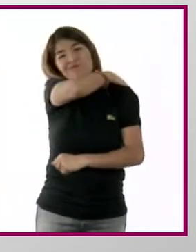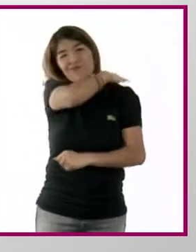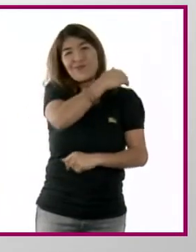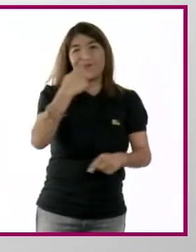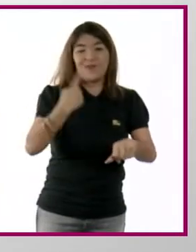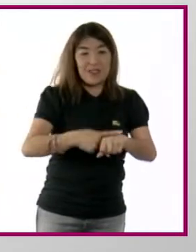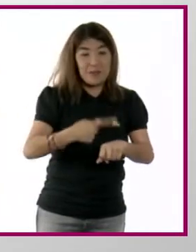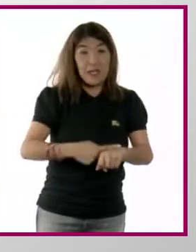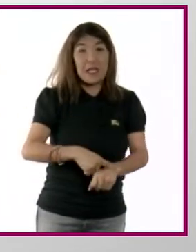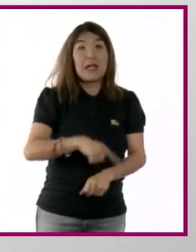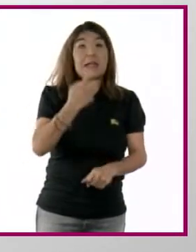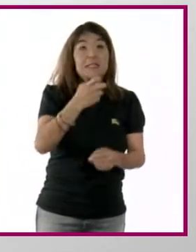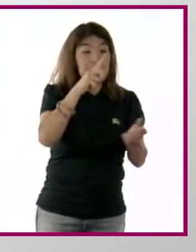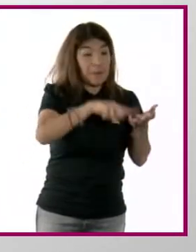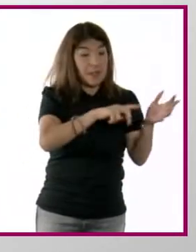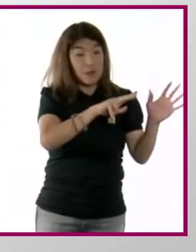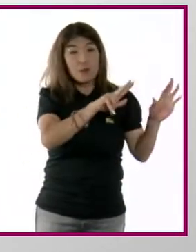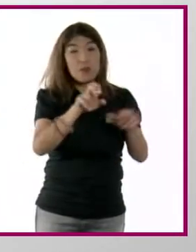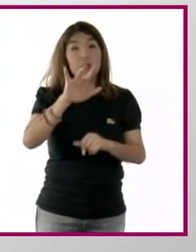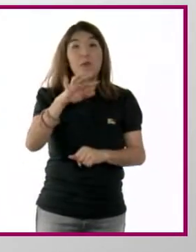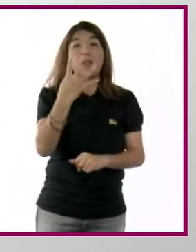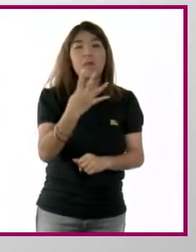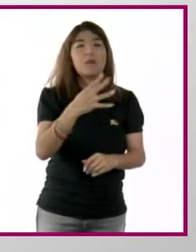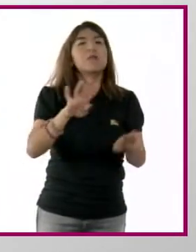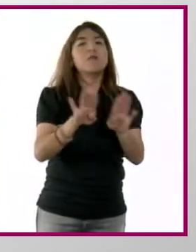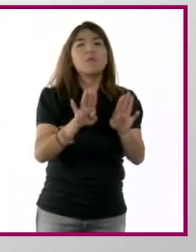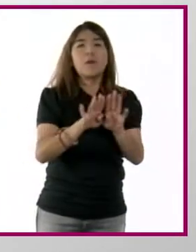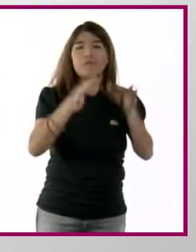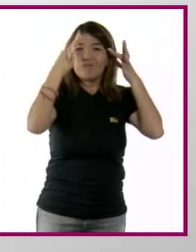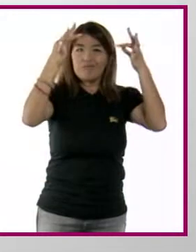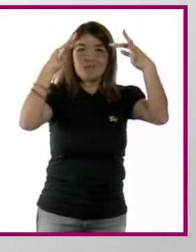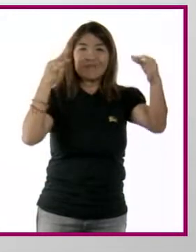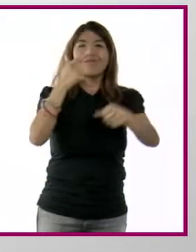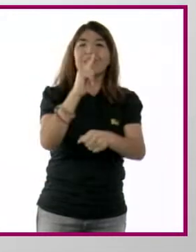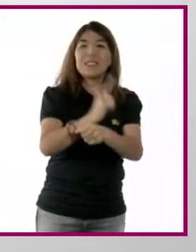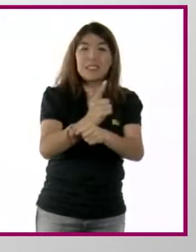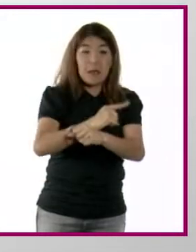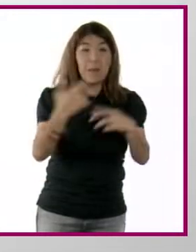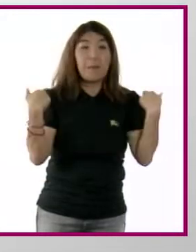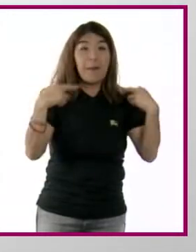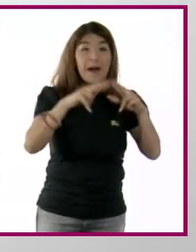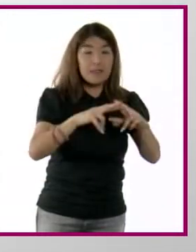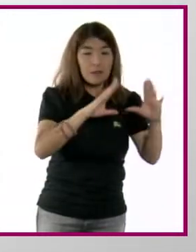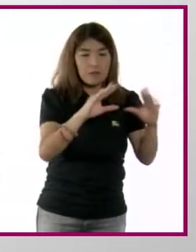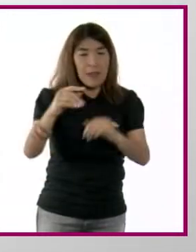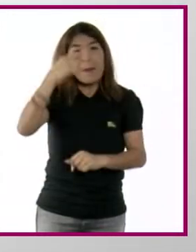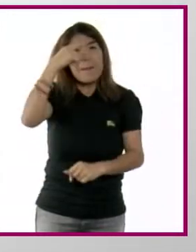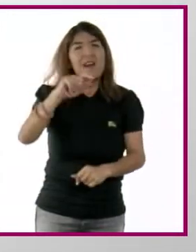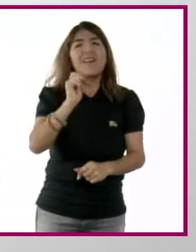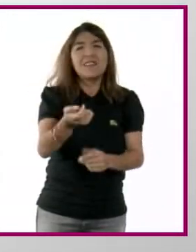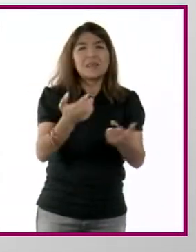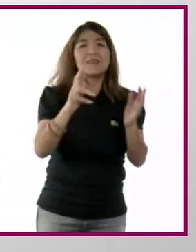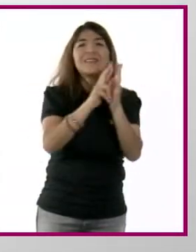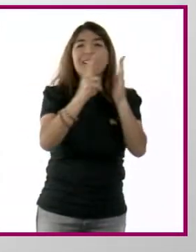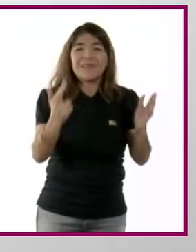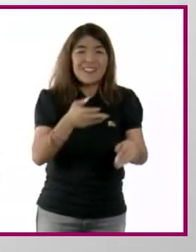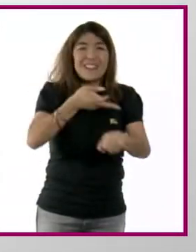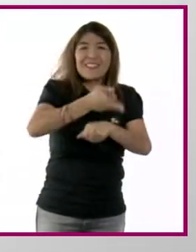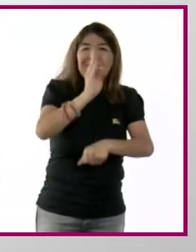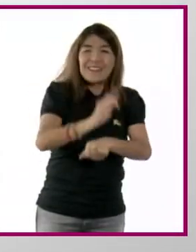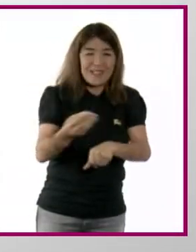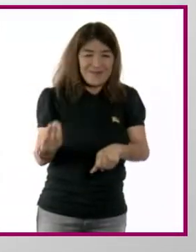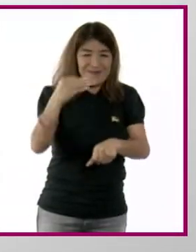en 1854, empezó a trabajar como docente y a colaborar en revistas cómicas, adoptando el seudónimo por el que